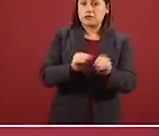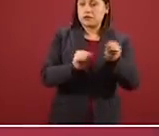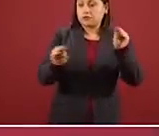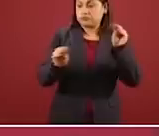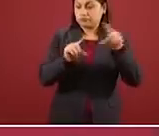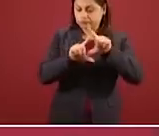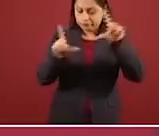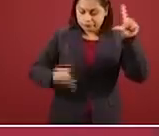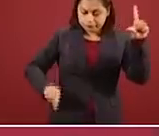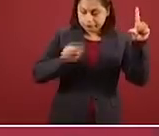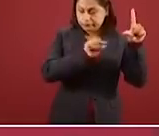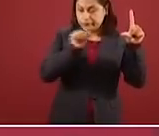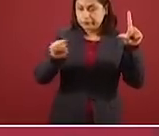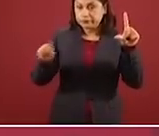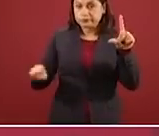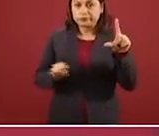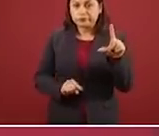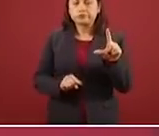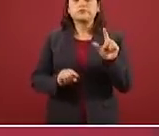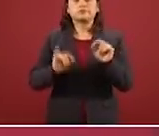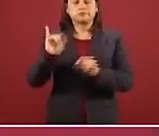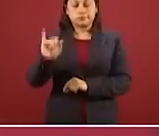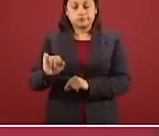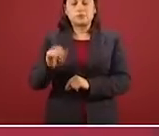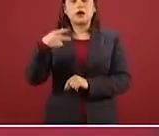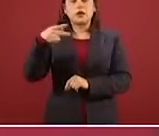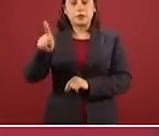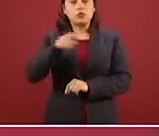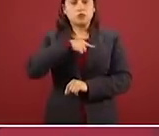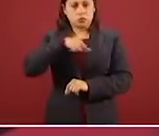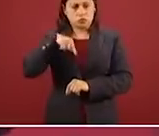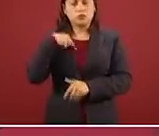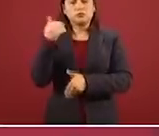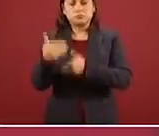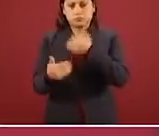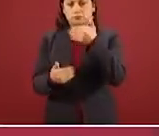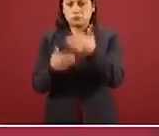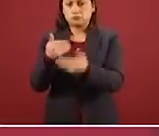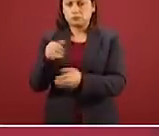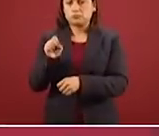Se está avanzando en